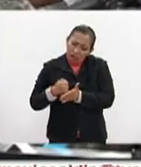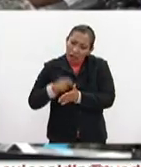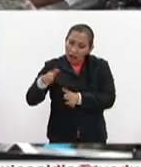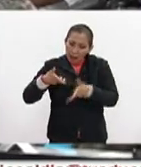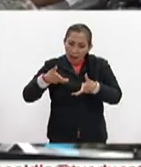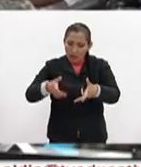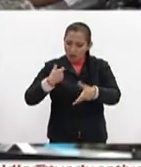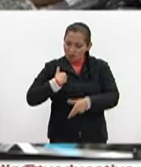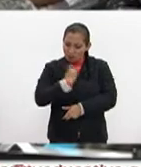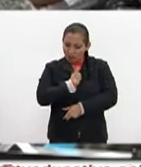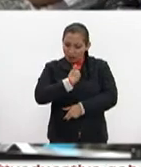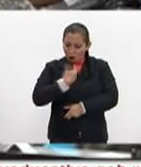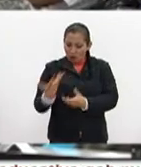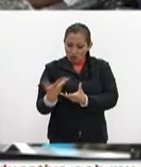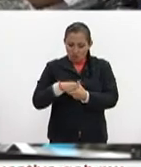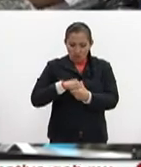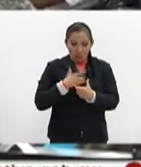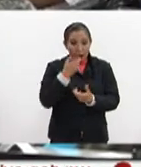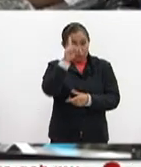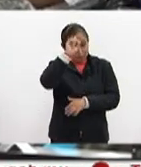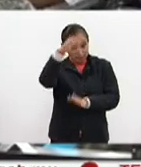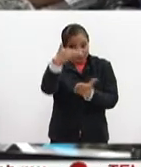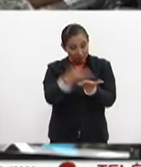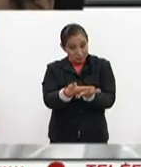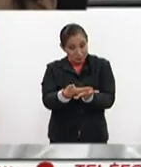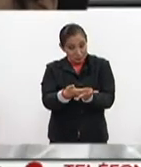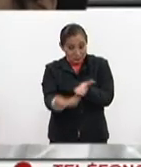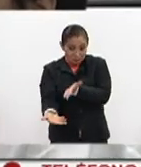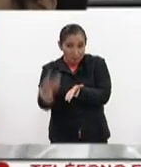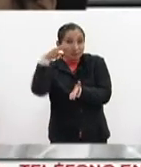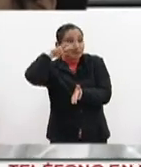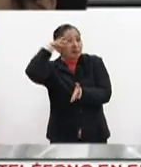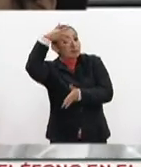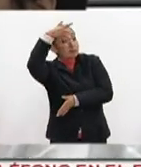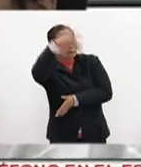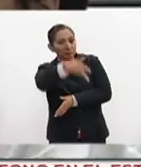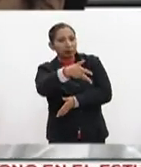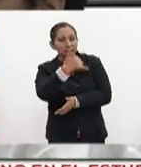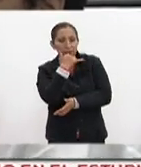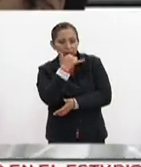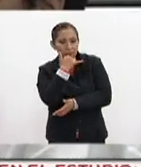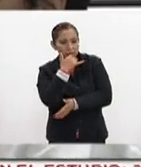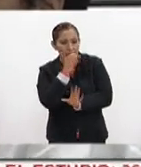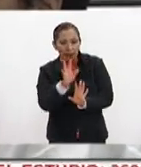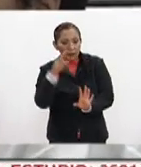un camino propio de integración. Propuso poner la mirada